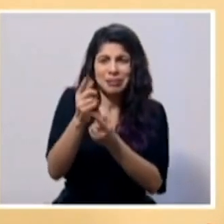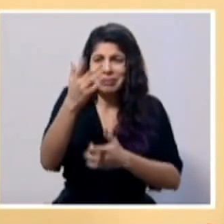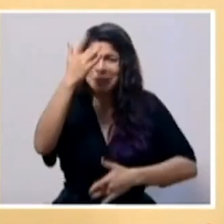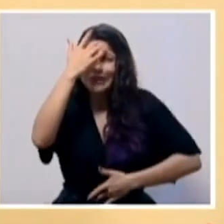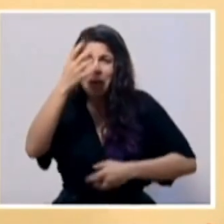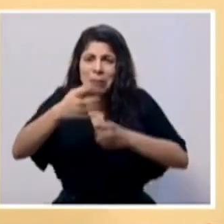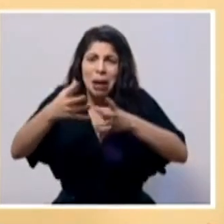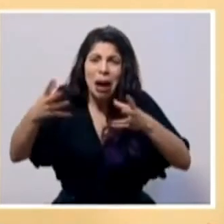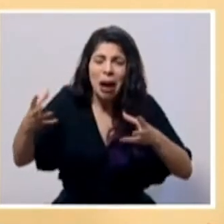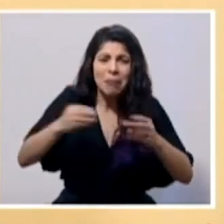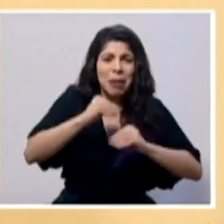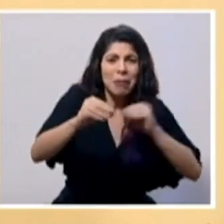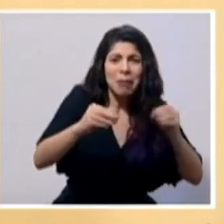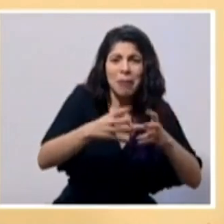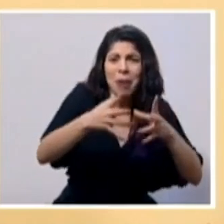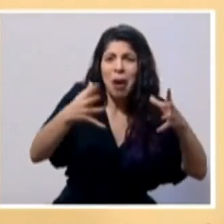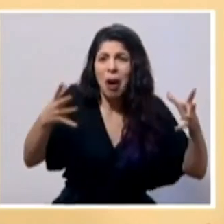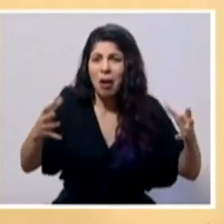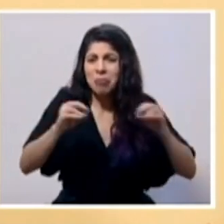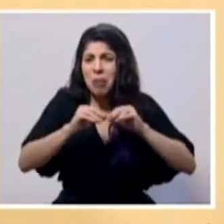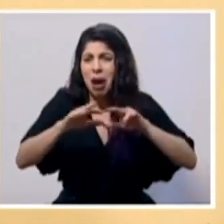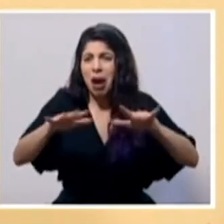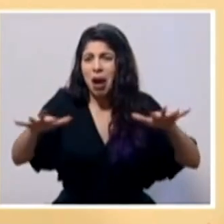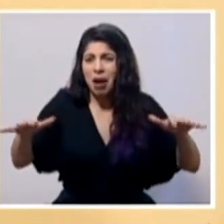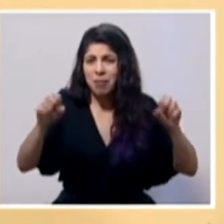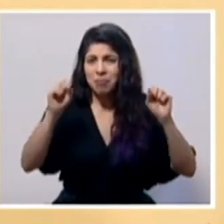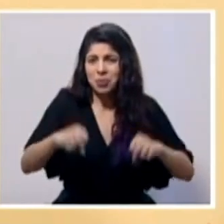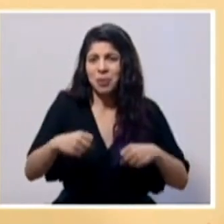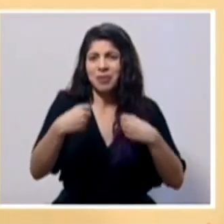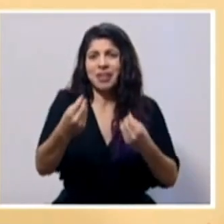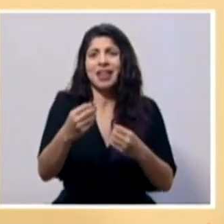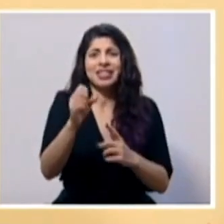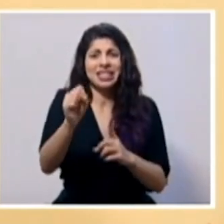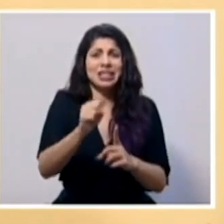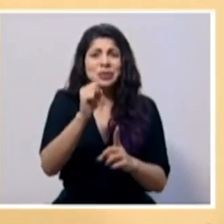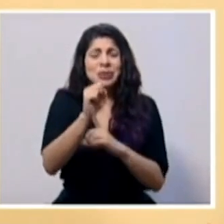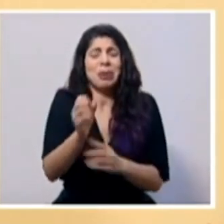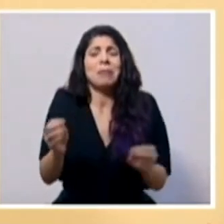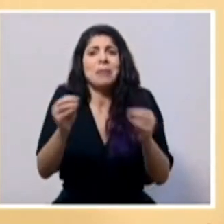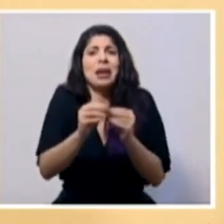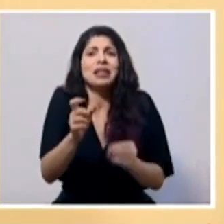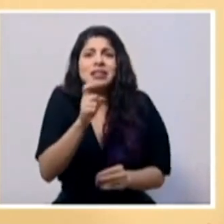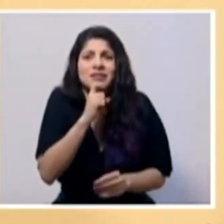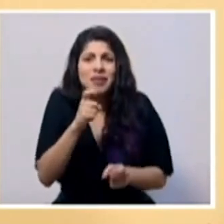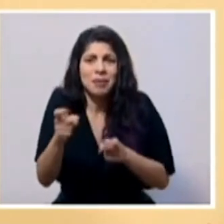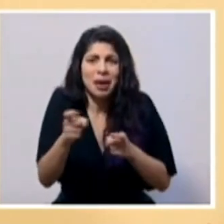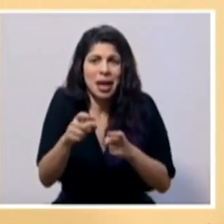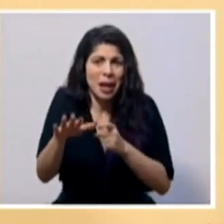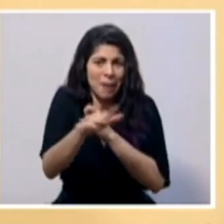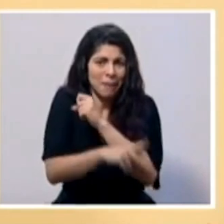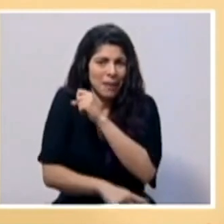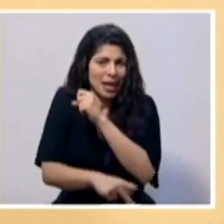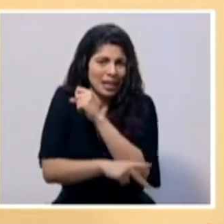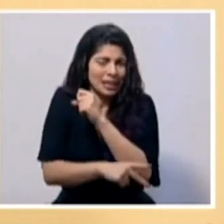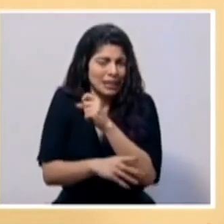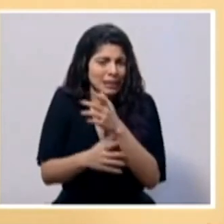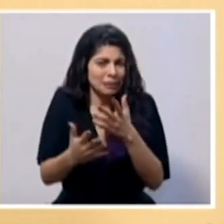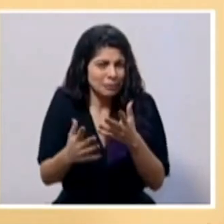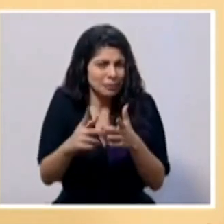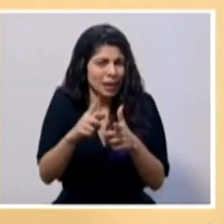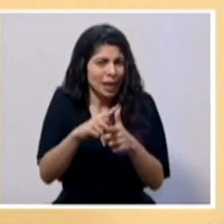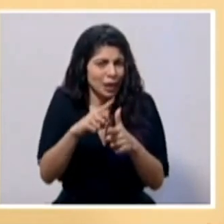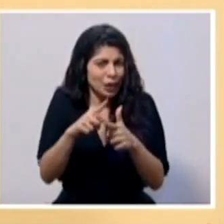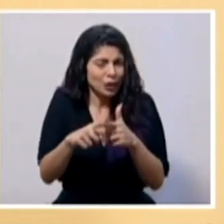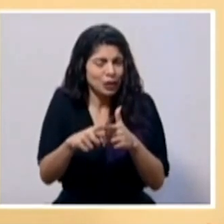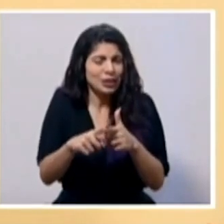y muchas transmisiones simultáneas que pueden llevar a escenarios difíciles ya de manejar como país. Entonces,